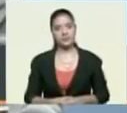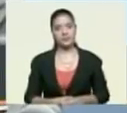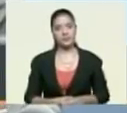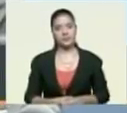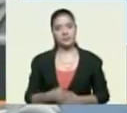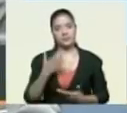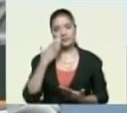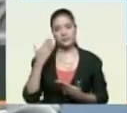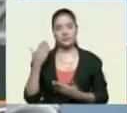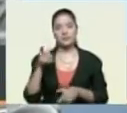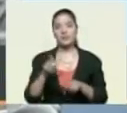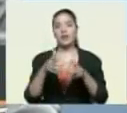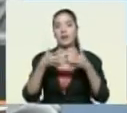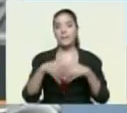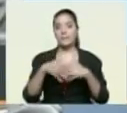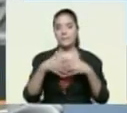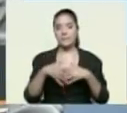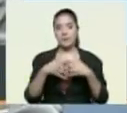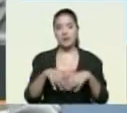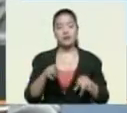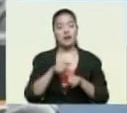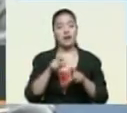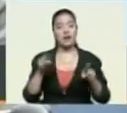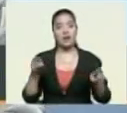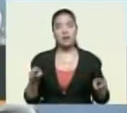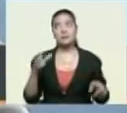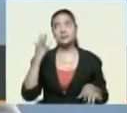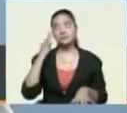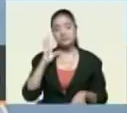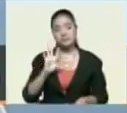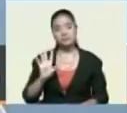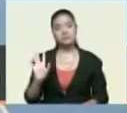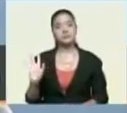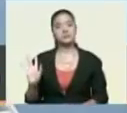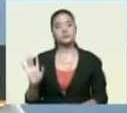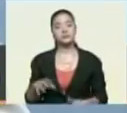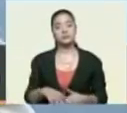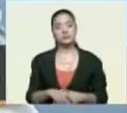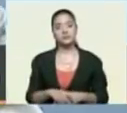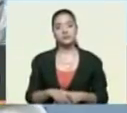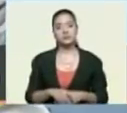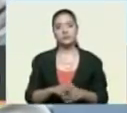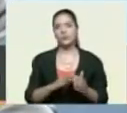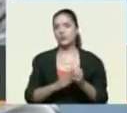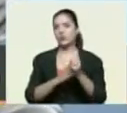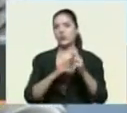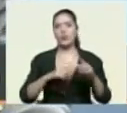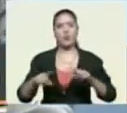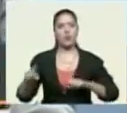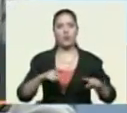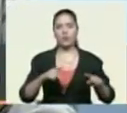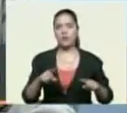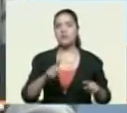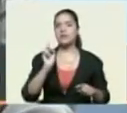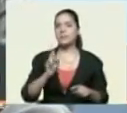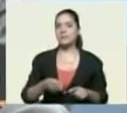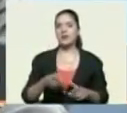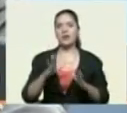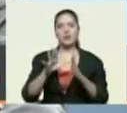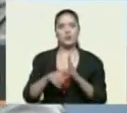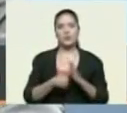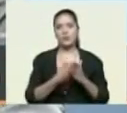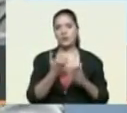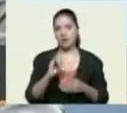las empresas que ellos supuestamente dirigían y los delitos y el desfalco